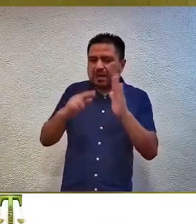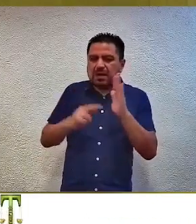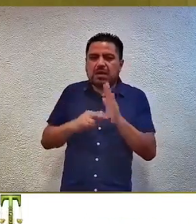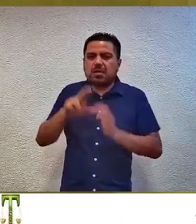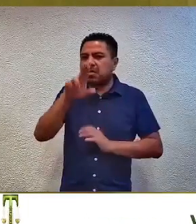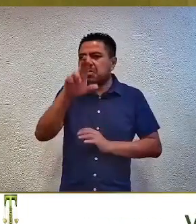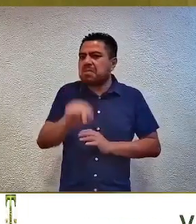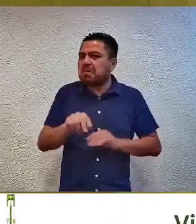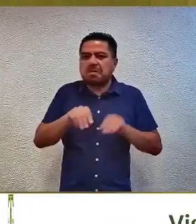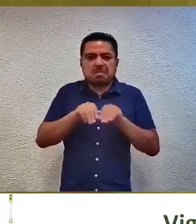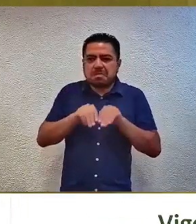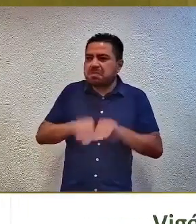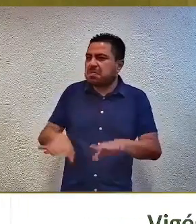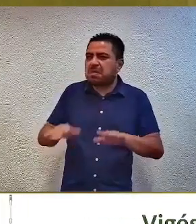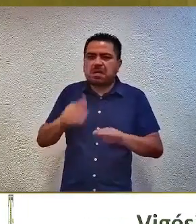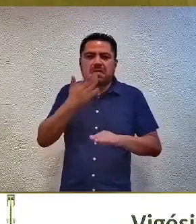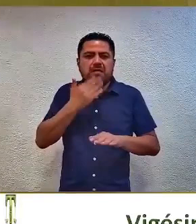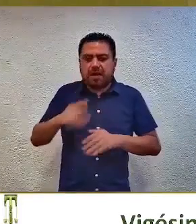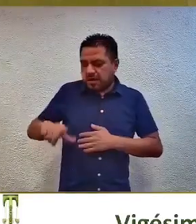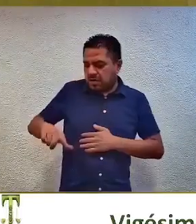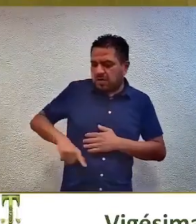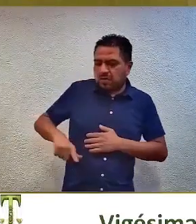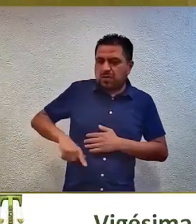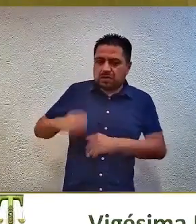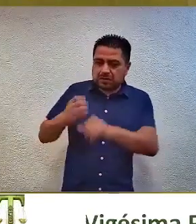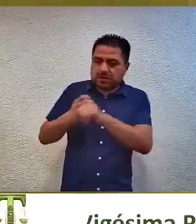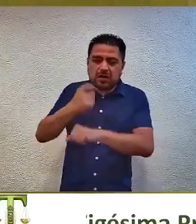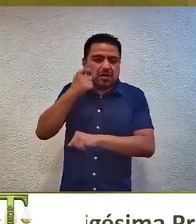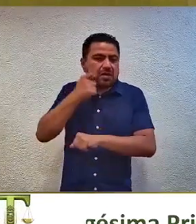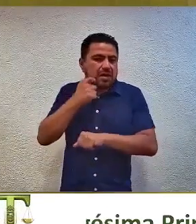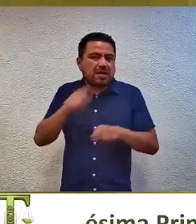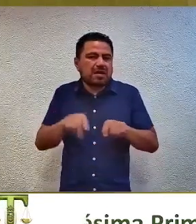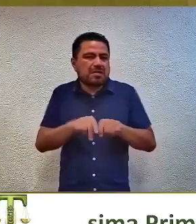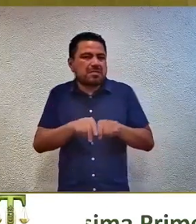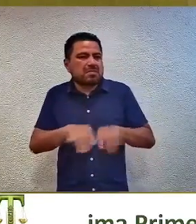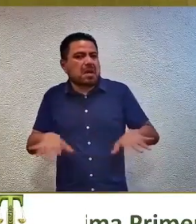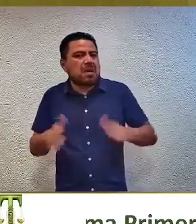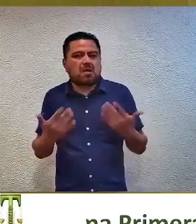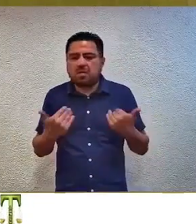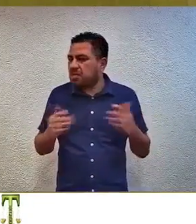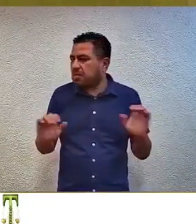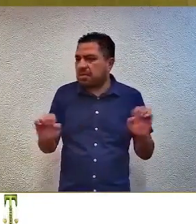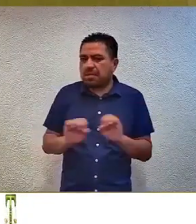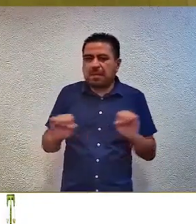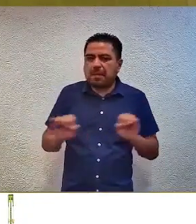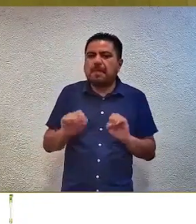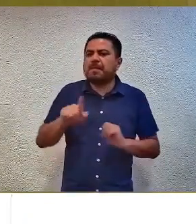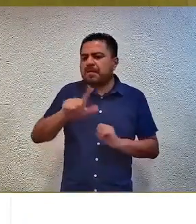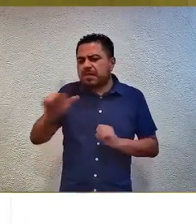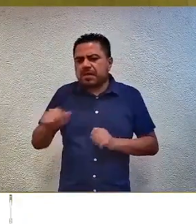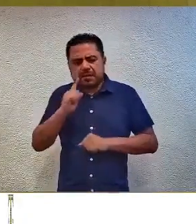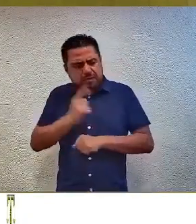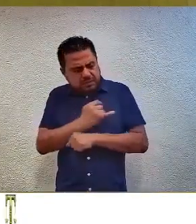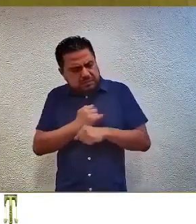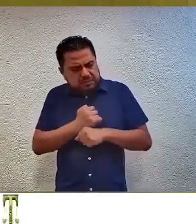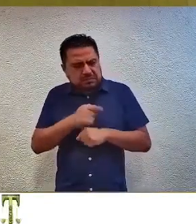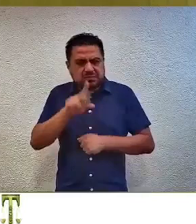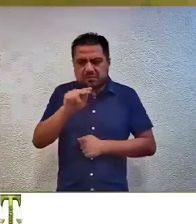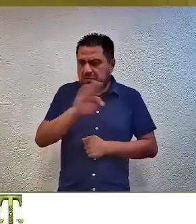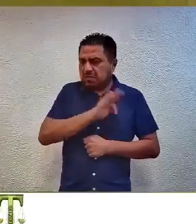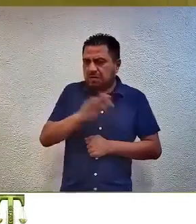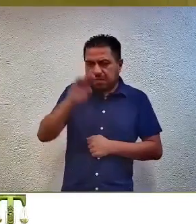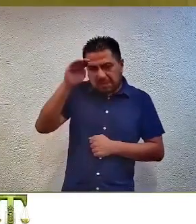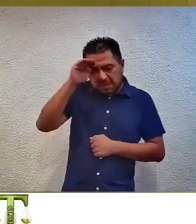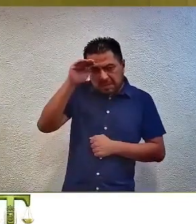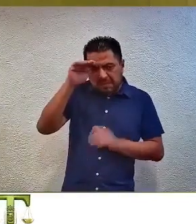sido publicada en el periódico oficial del Gobierno del Estado de Guerrero y que desde su perspectiva es dable su estudio, ya que no puede considerarse que la reforma